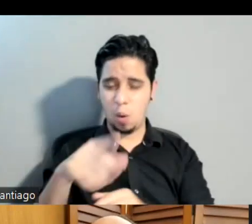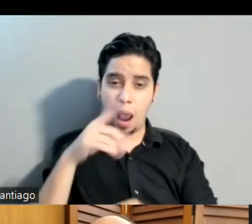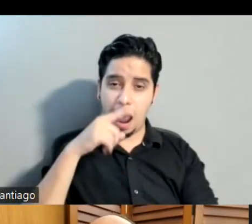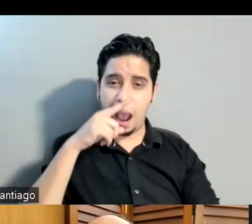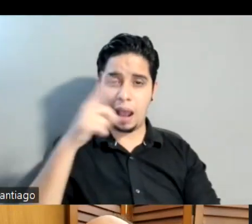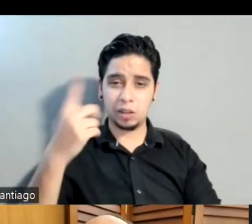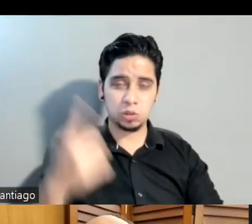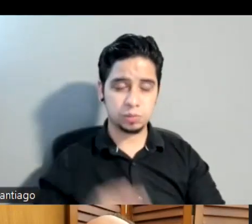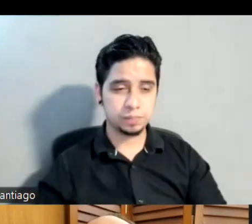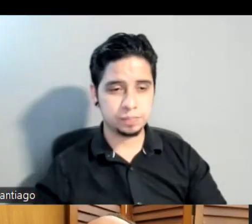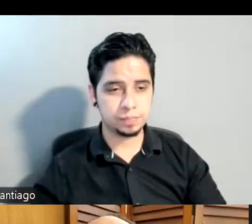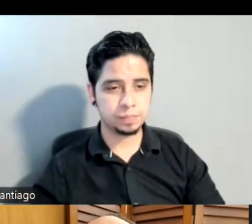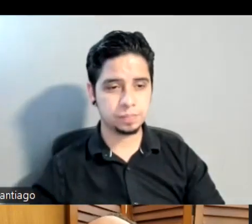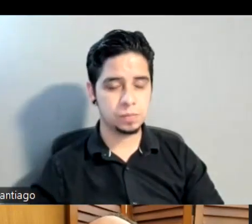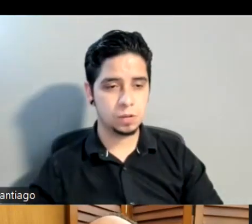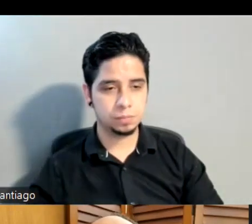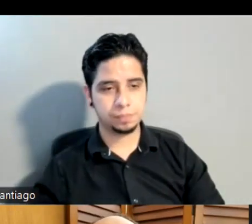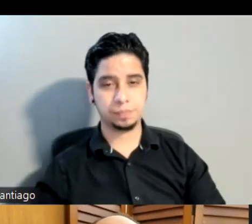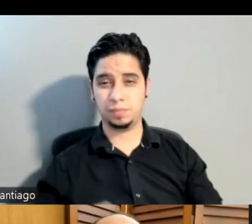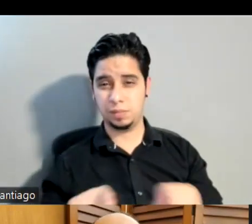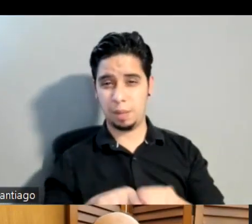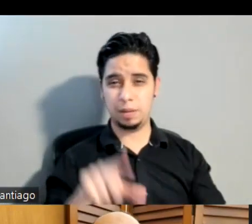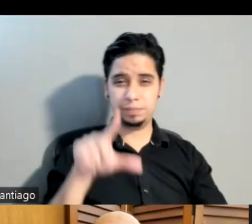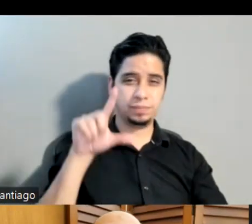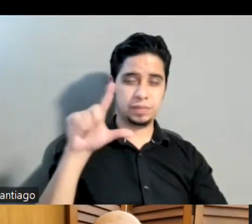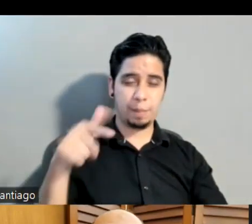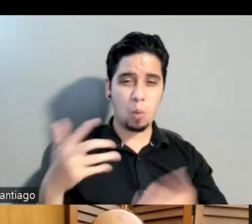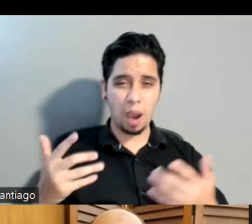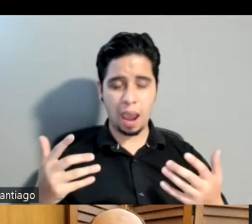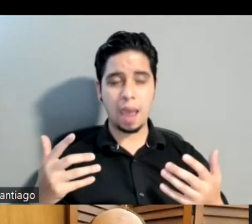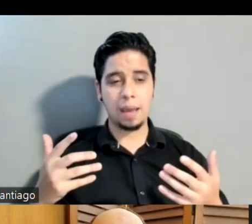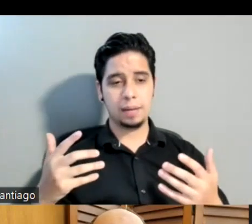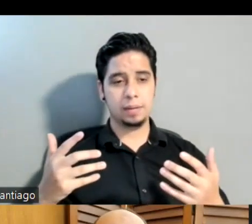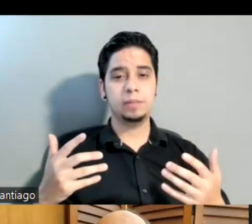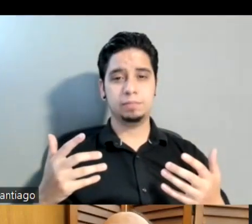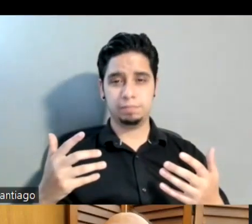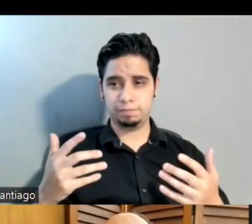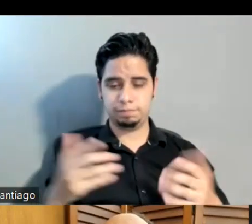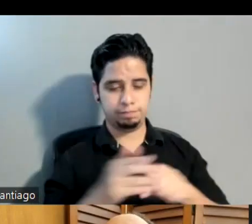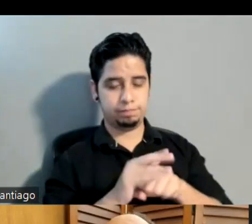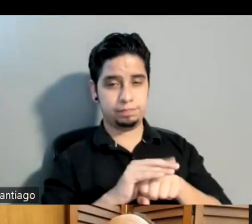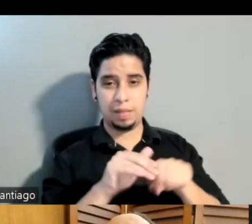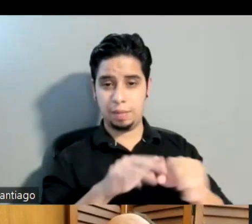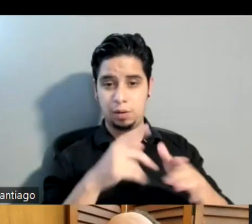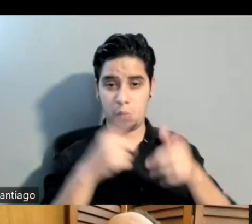La experiencia teatral después de la pandemia, la gente ha querido irse a reír, pero también